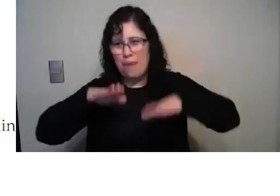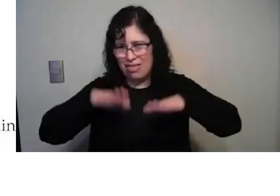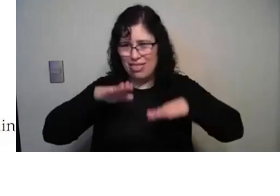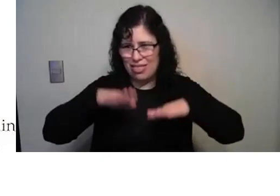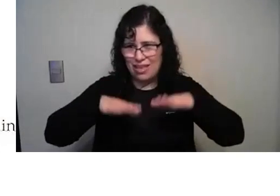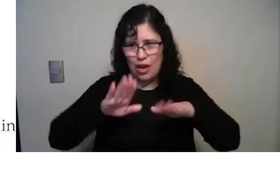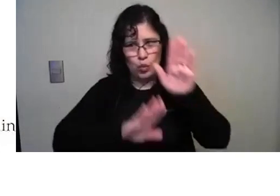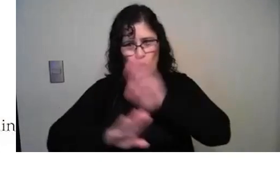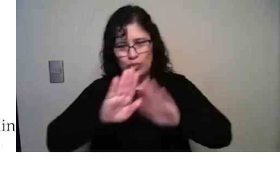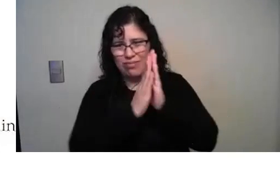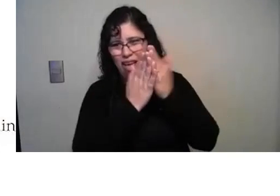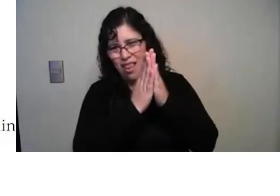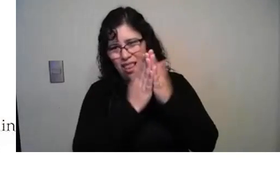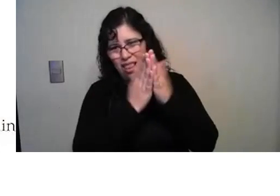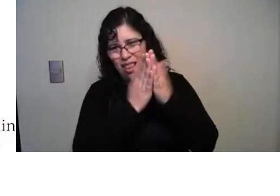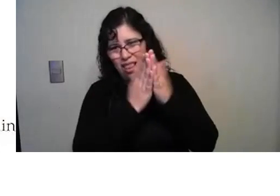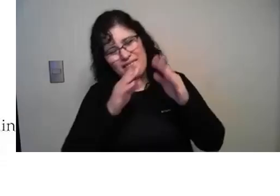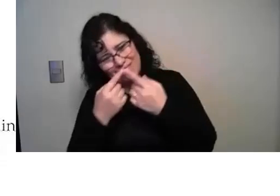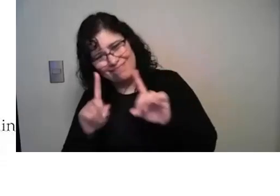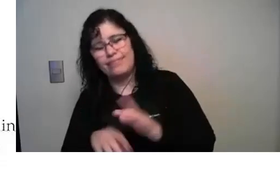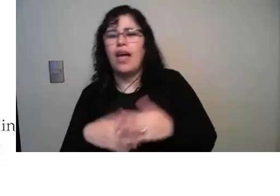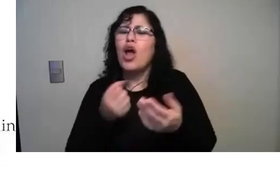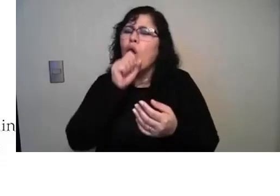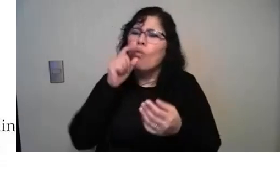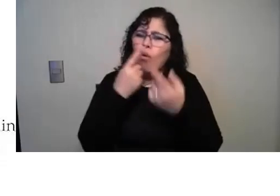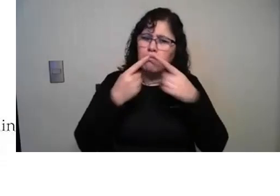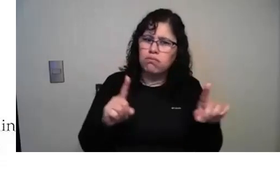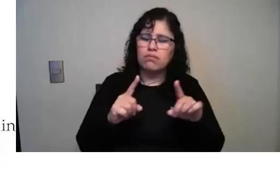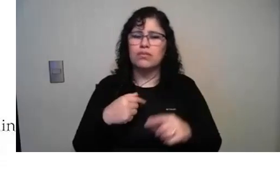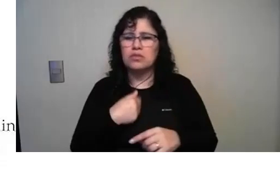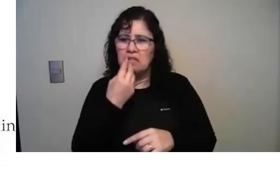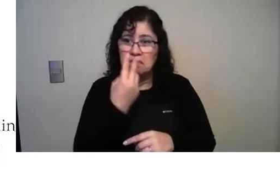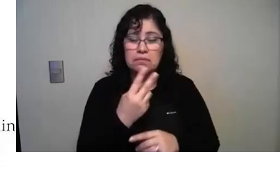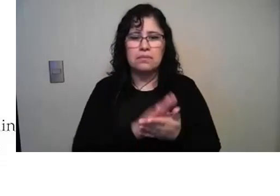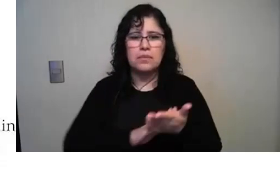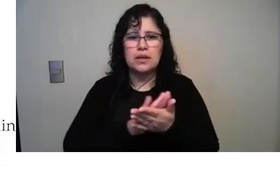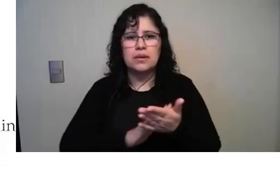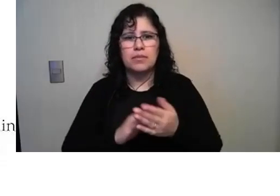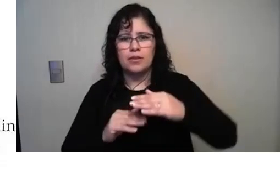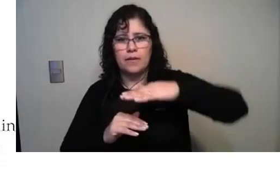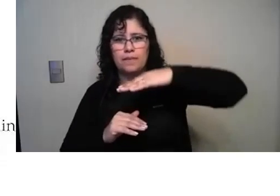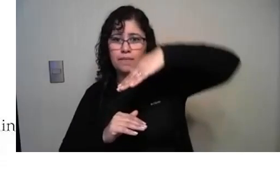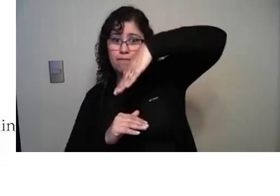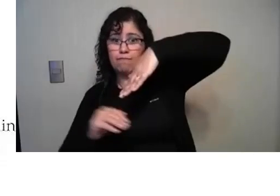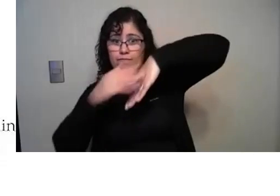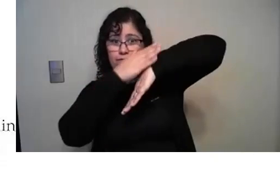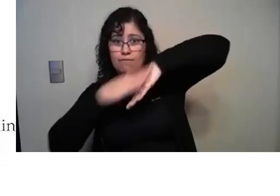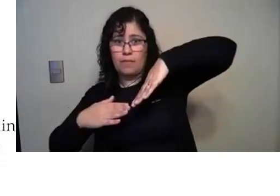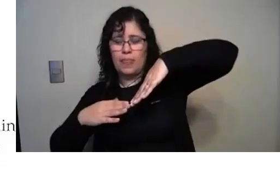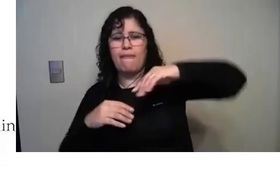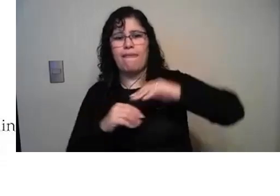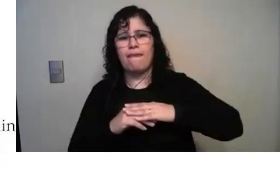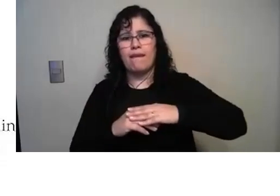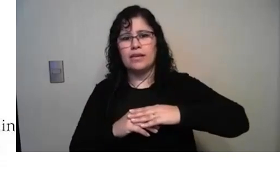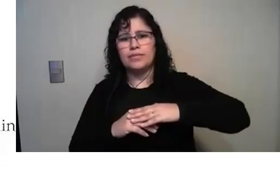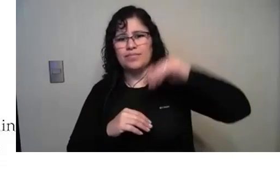Entonces, ¿qué diferencia podemos encontrar? Que esto que es inferior respecto a este eje longitudinal,